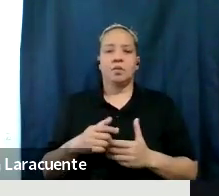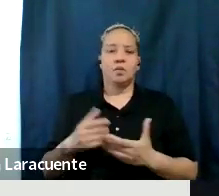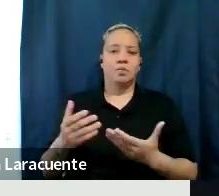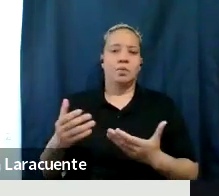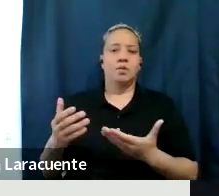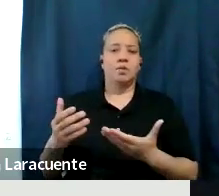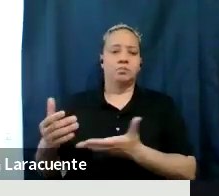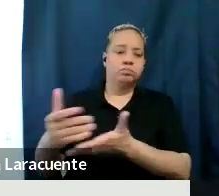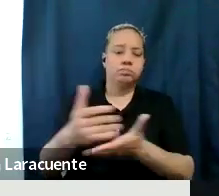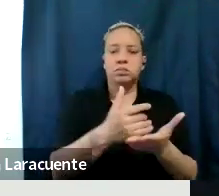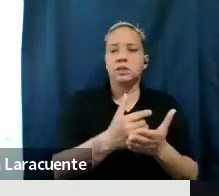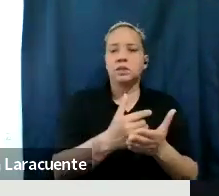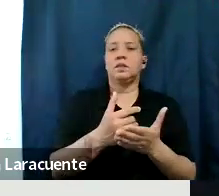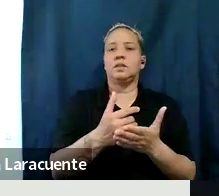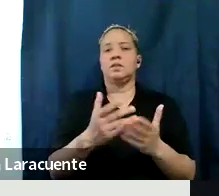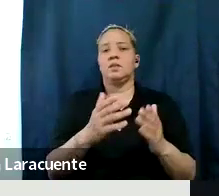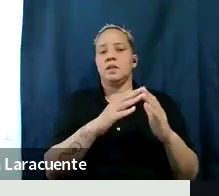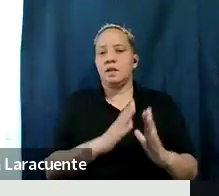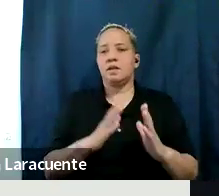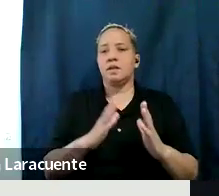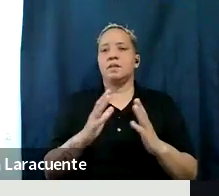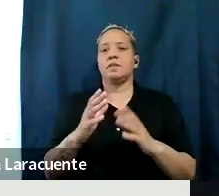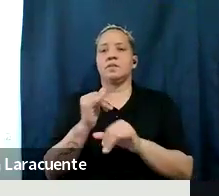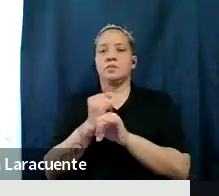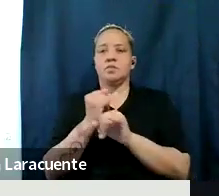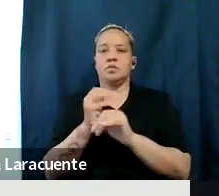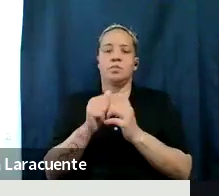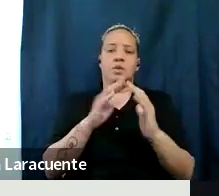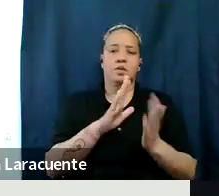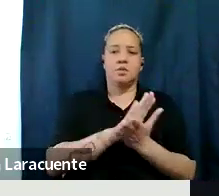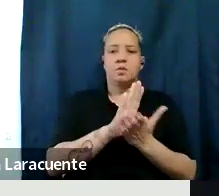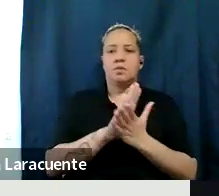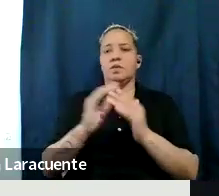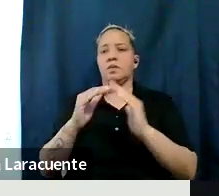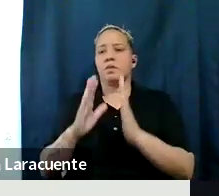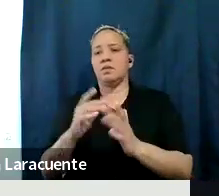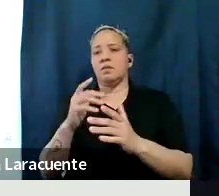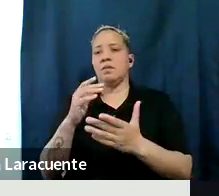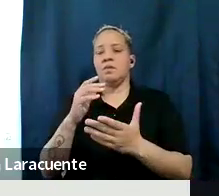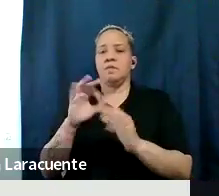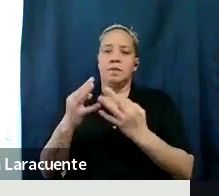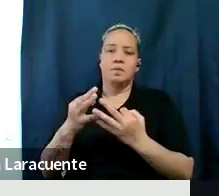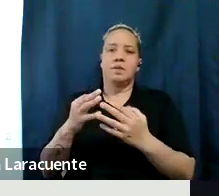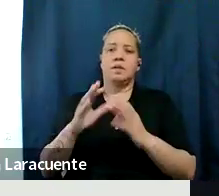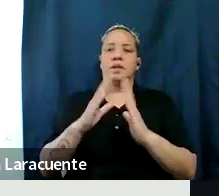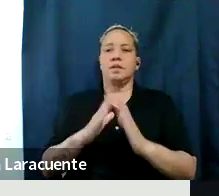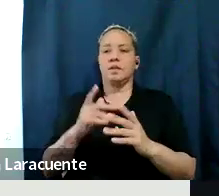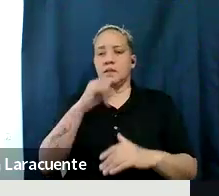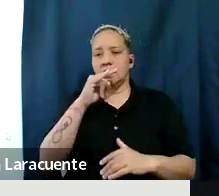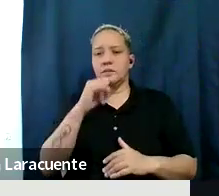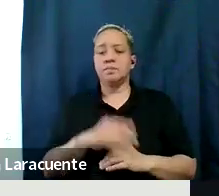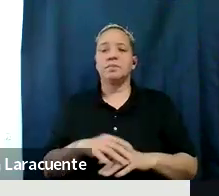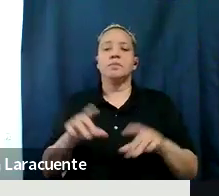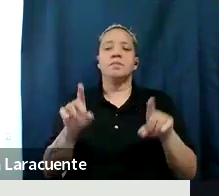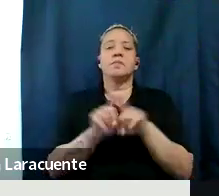casas e instituciones en Madrid, como era la Casa Escuela, la Casa de Familia, la Casita del Niño. Incluso también